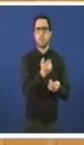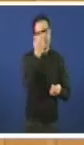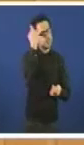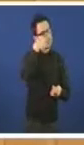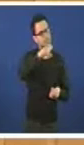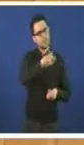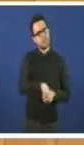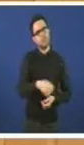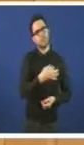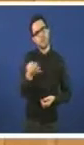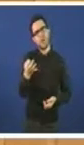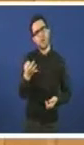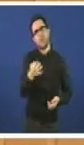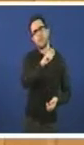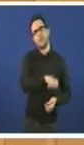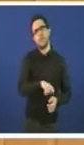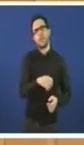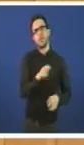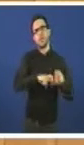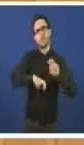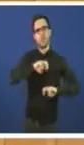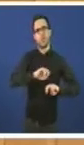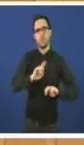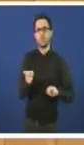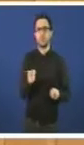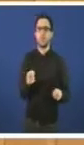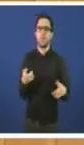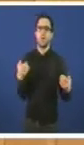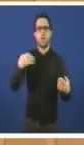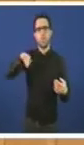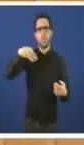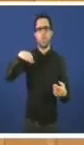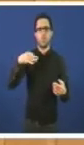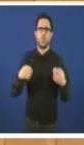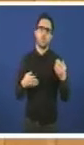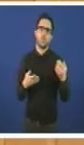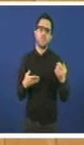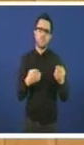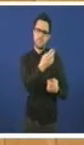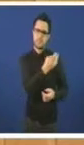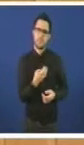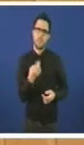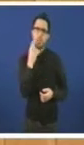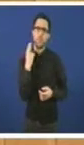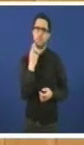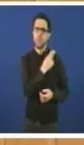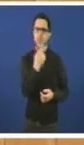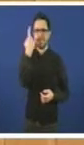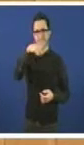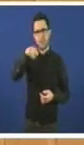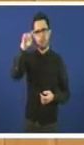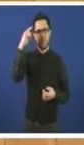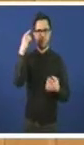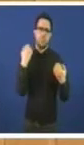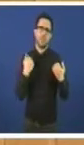que usted no busca eso sino una que aceptar único que para servir a confirmar aquí lo que ya nos temíamos el que ya sabíamos a